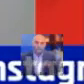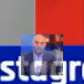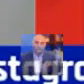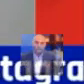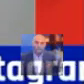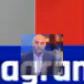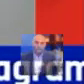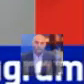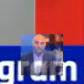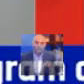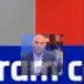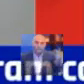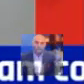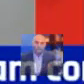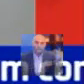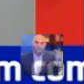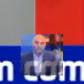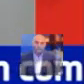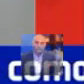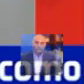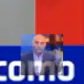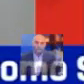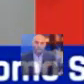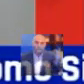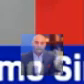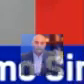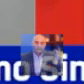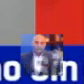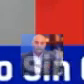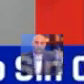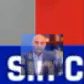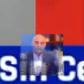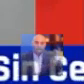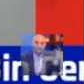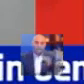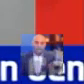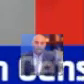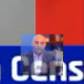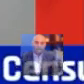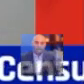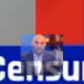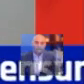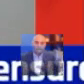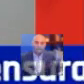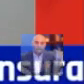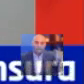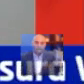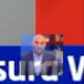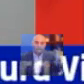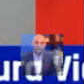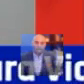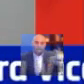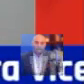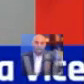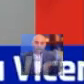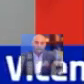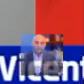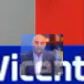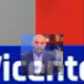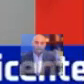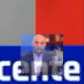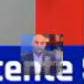en efecto el tejido social, que de alguna manera intentó desaparecer el futuro a